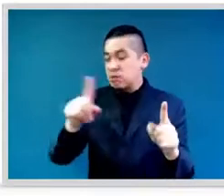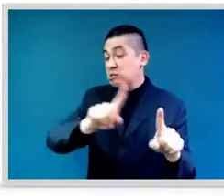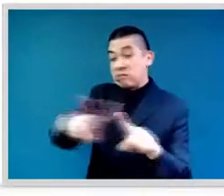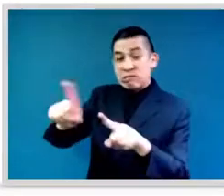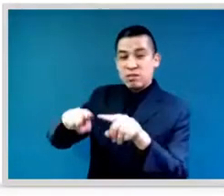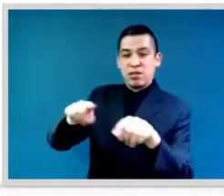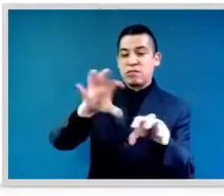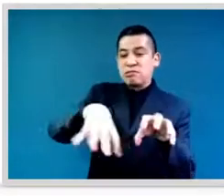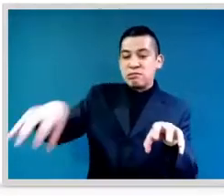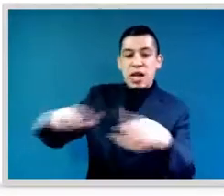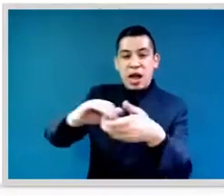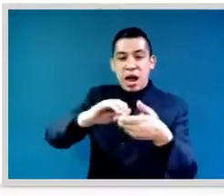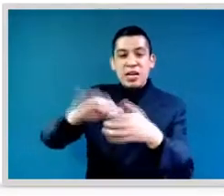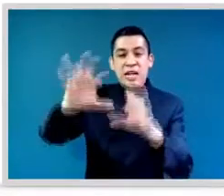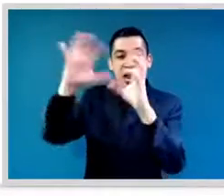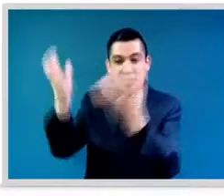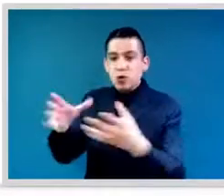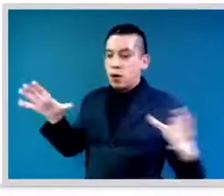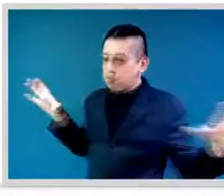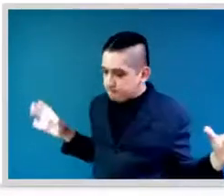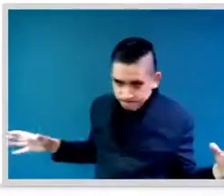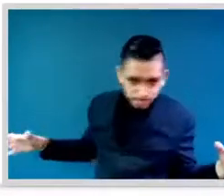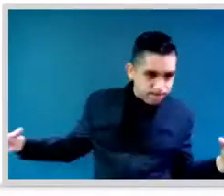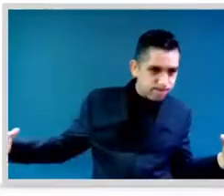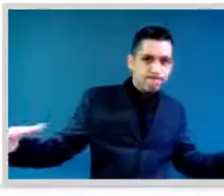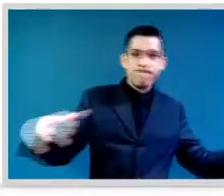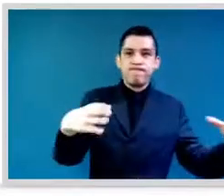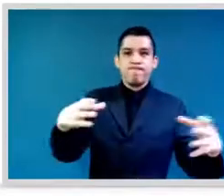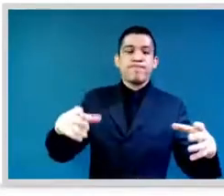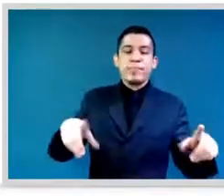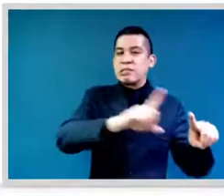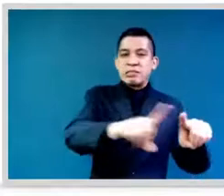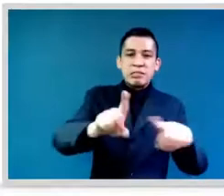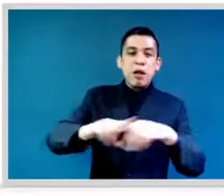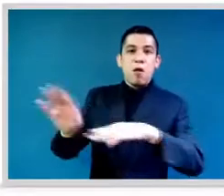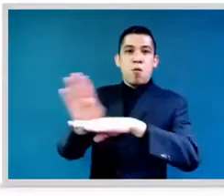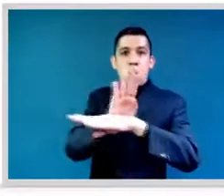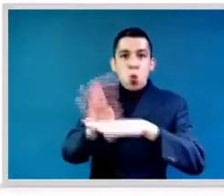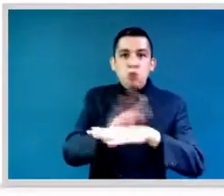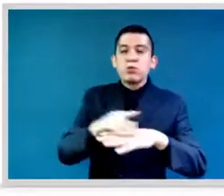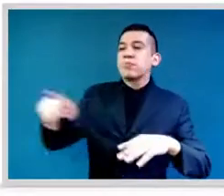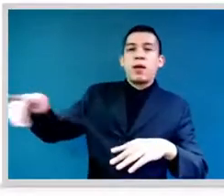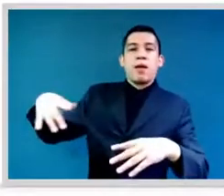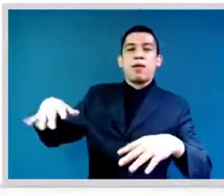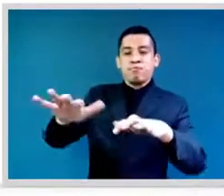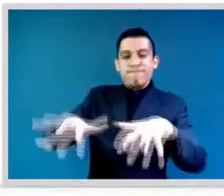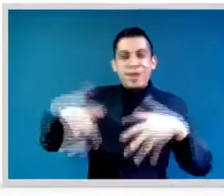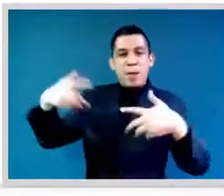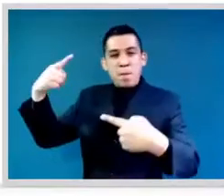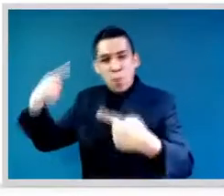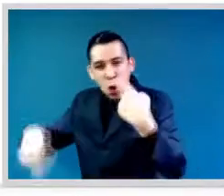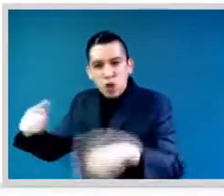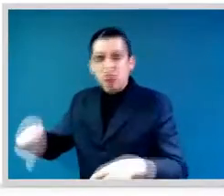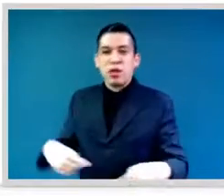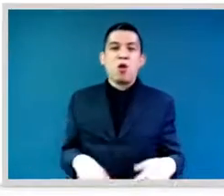de los grupos comunitarios, de las empresas, de los parlamentos, de los sindicatos y de los medios de comunicación